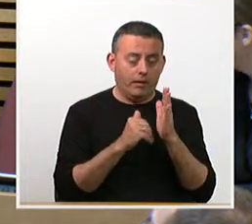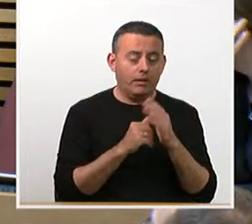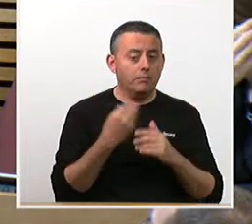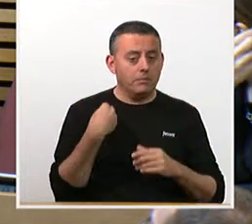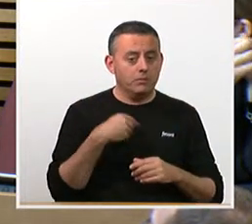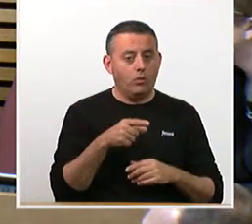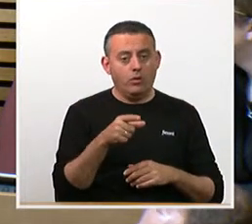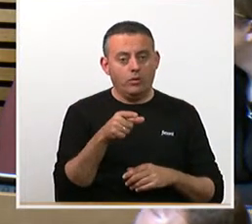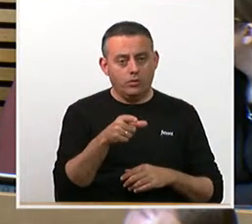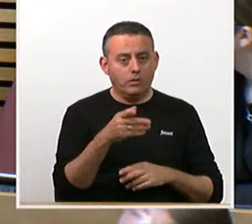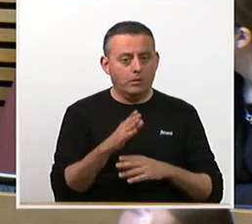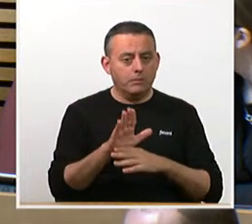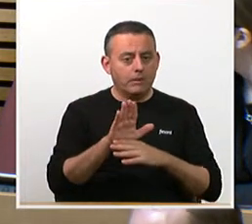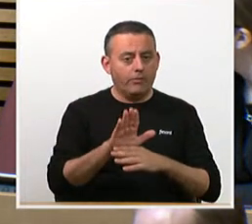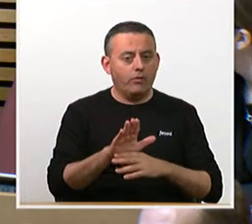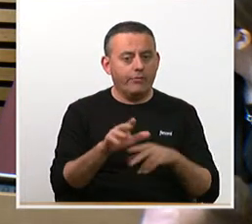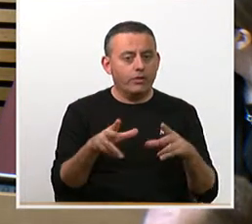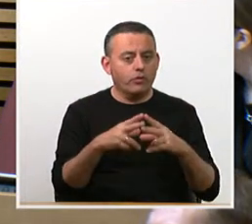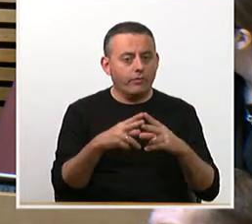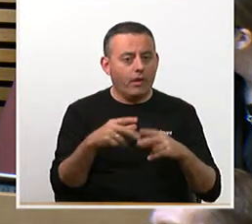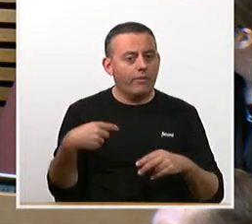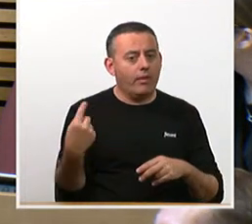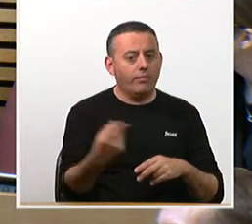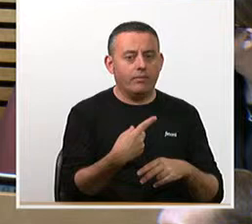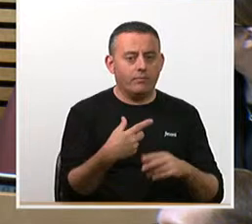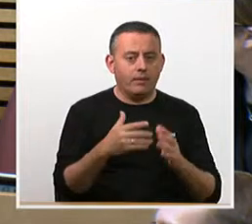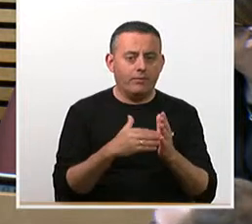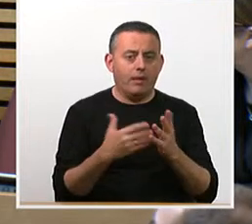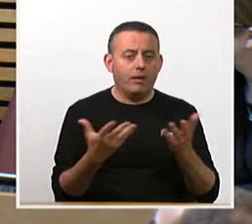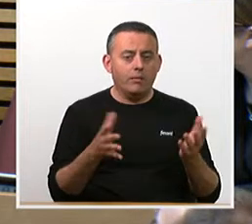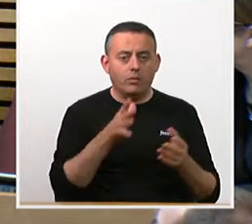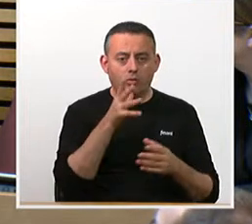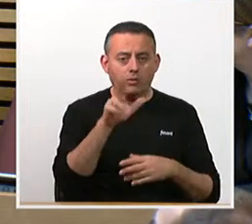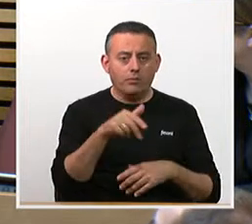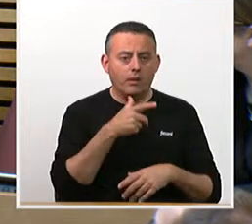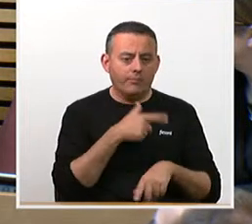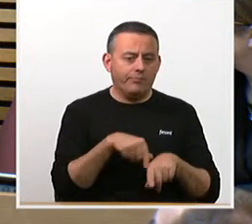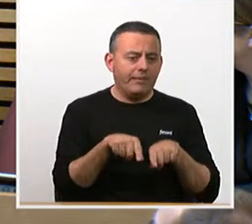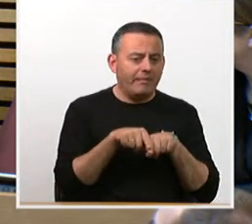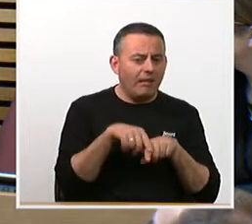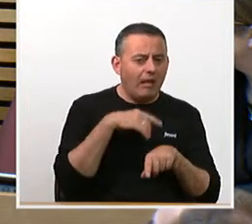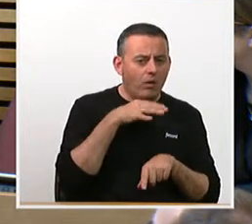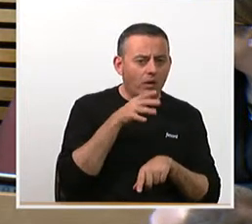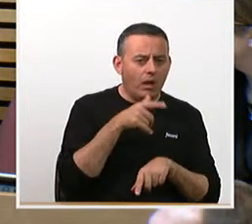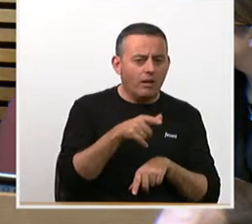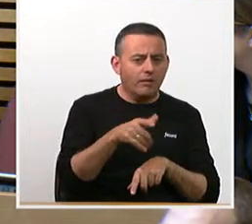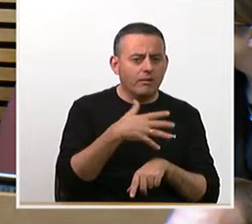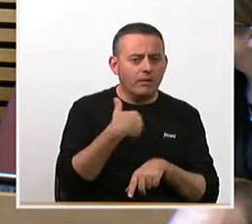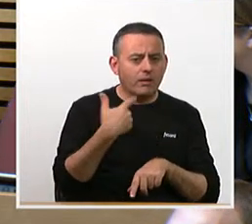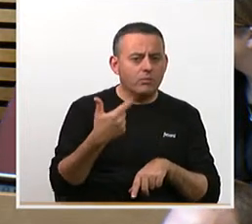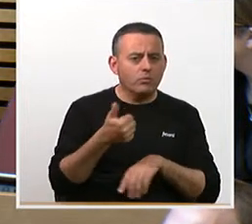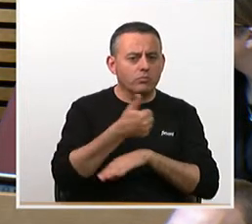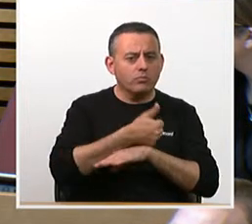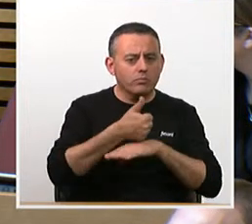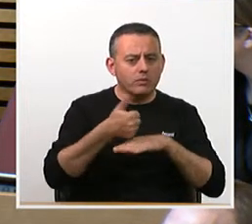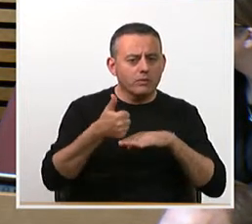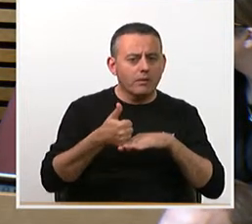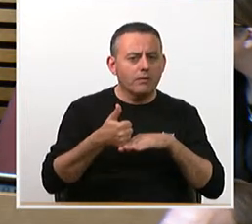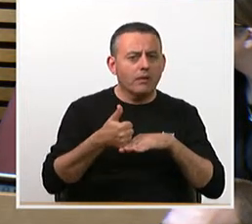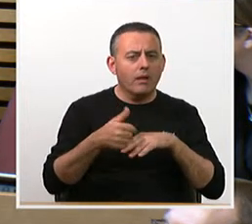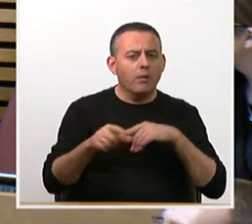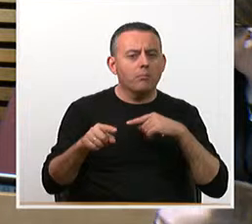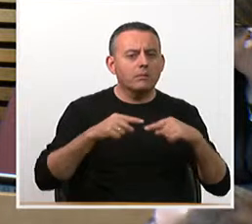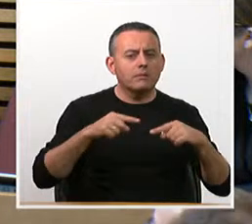soci valenciana y la se yada dec de renar la presidencia del cons social de Universidad de